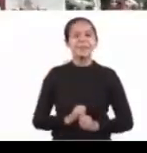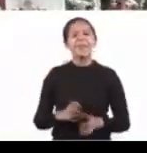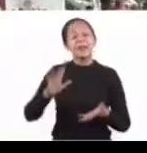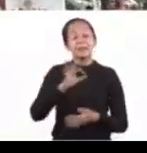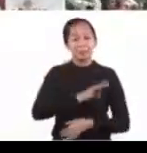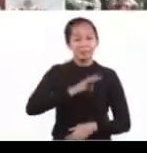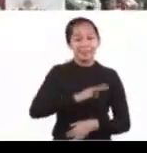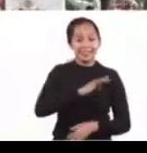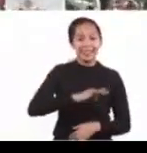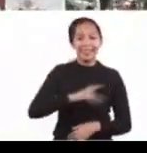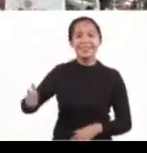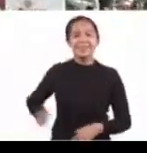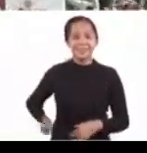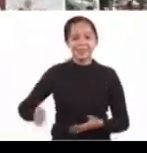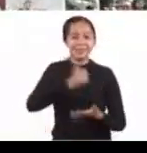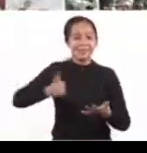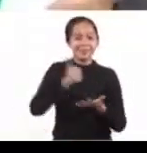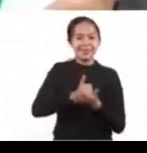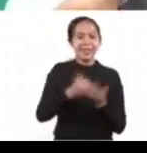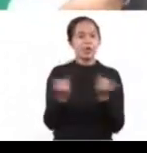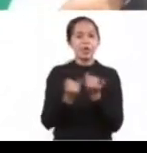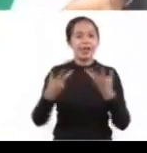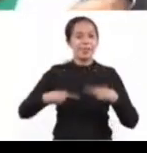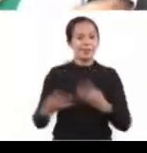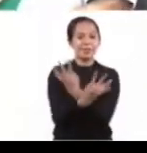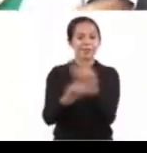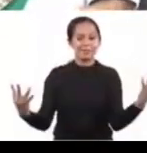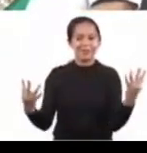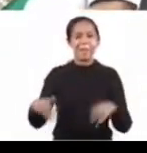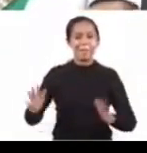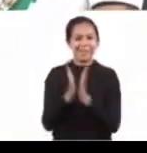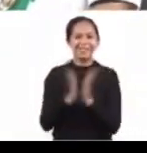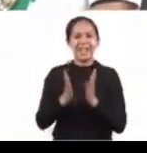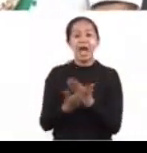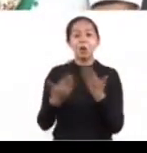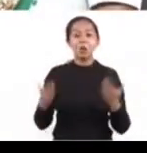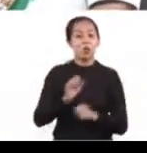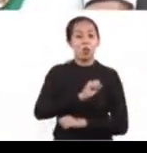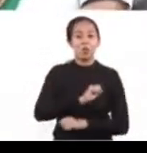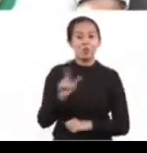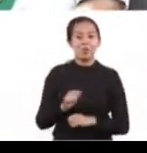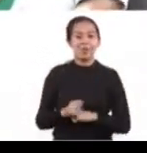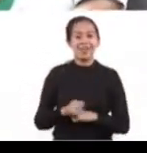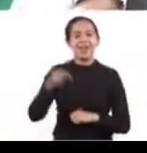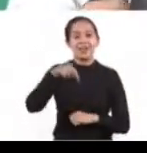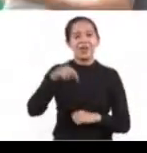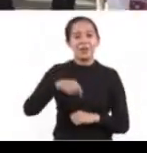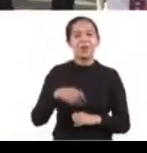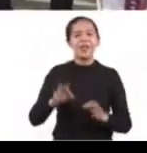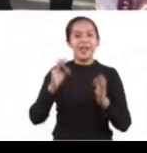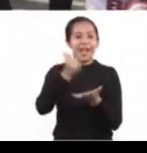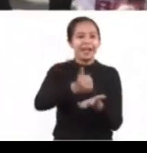Felicidades, gobierno de la Ciudad de México, felicidades participantes, ahora son officially amazing,